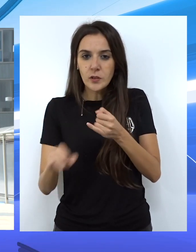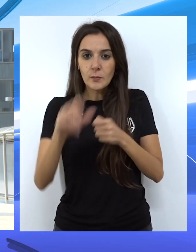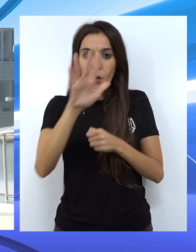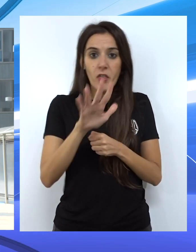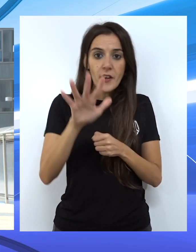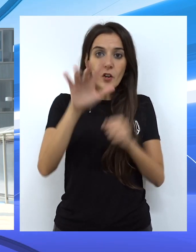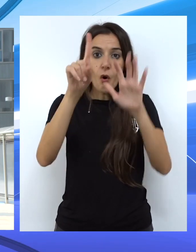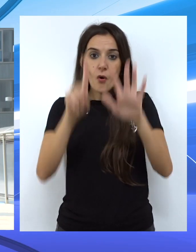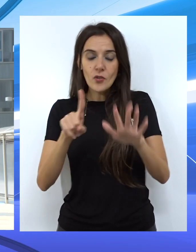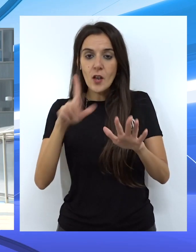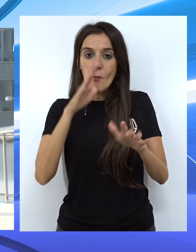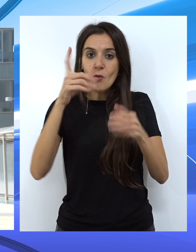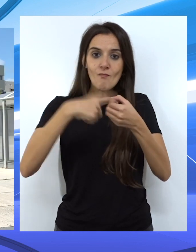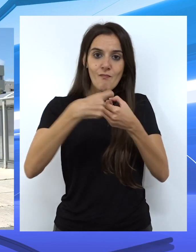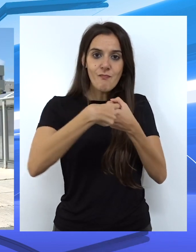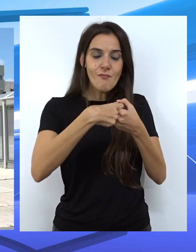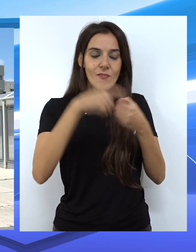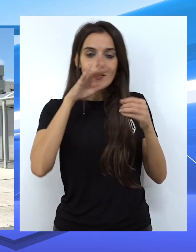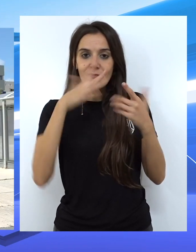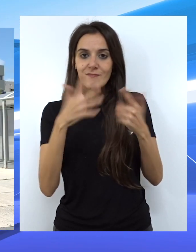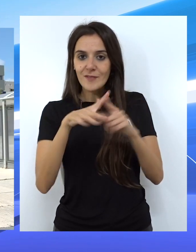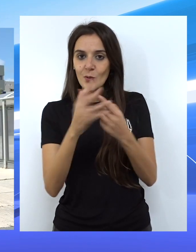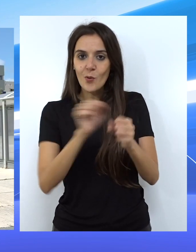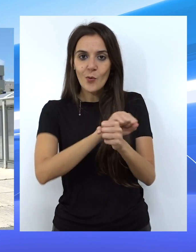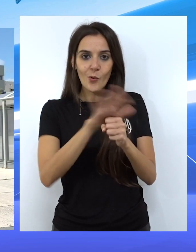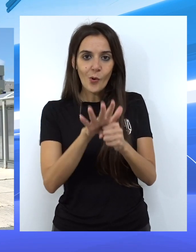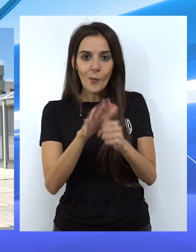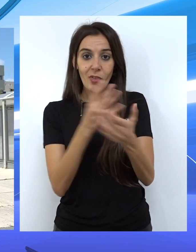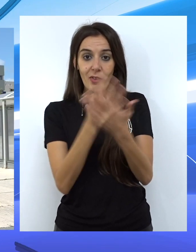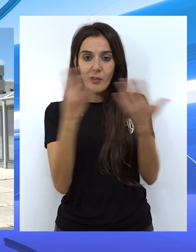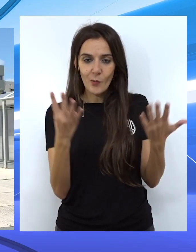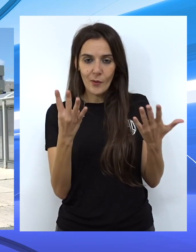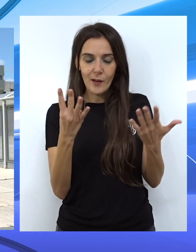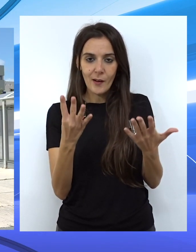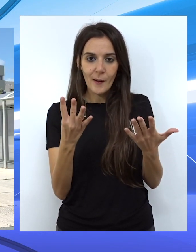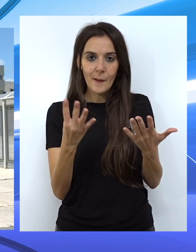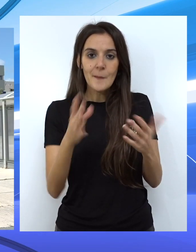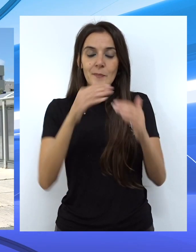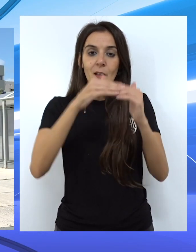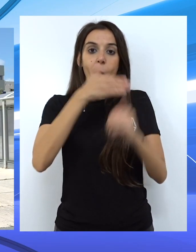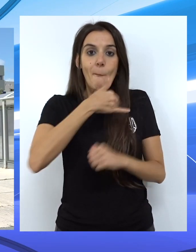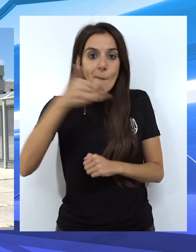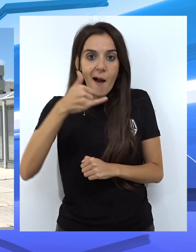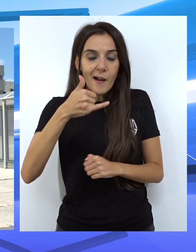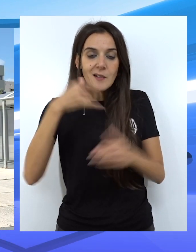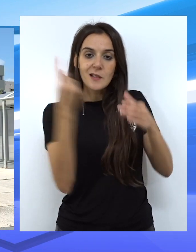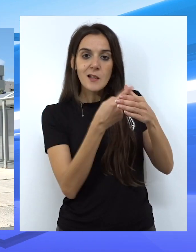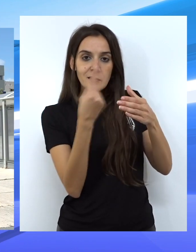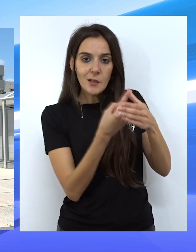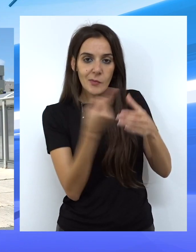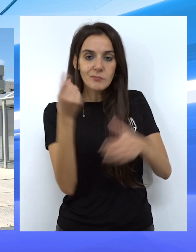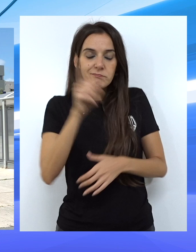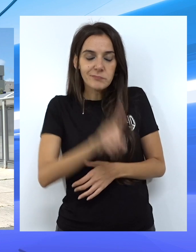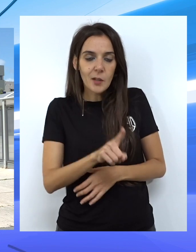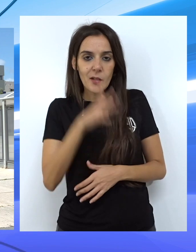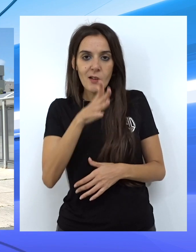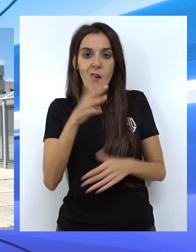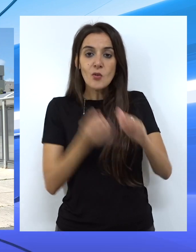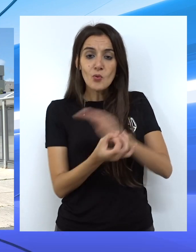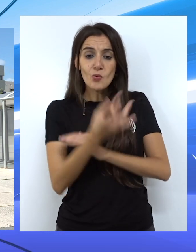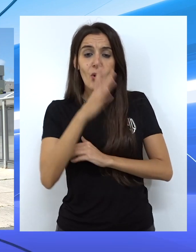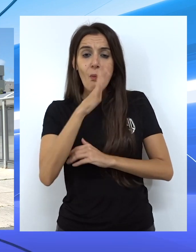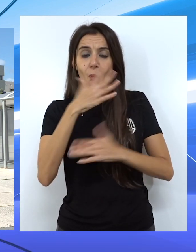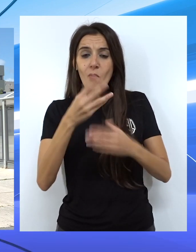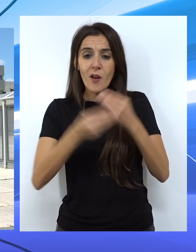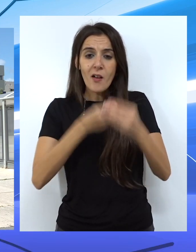a ser cinco o seis debido a las consecuencias derivadas del cob y 19 es decir bajas y aislamientos esto ha